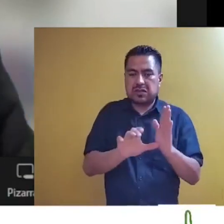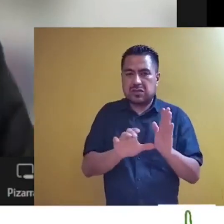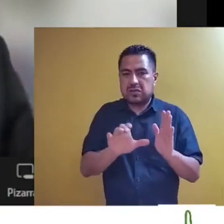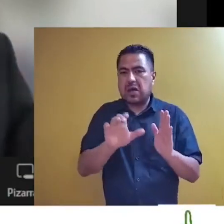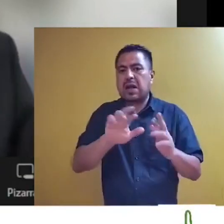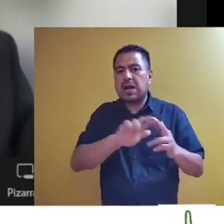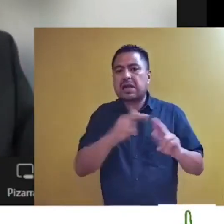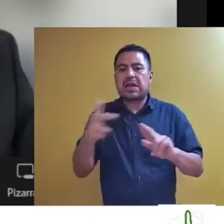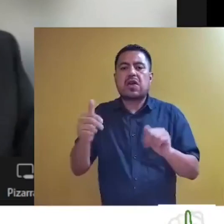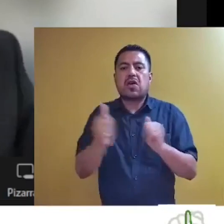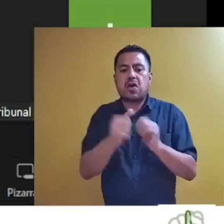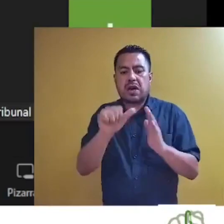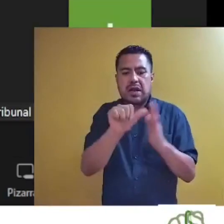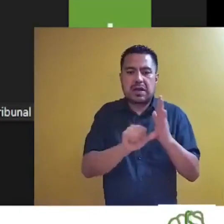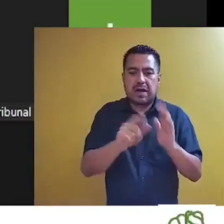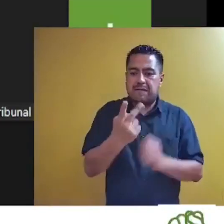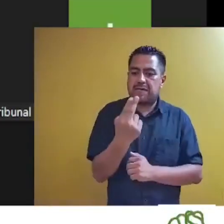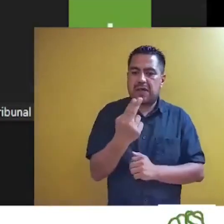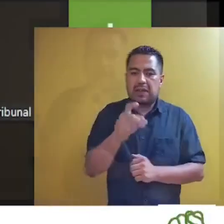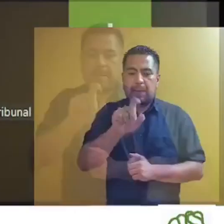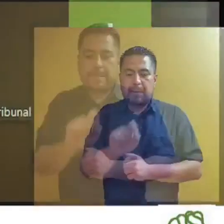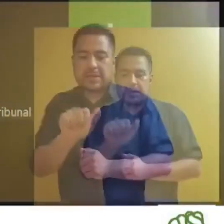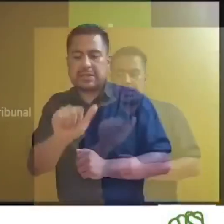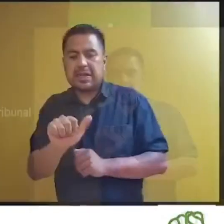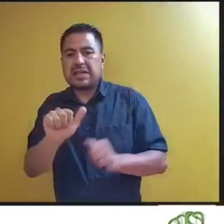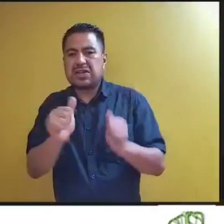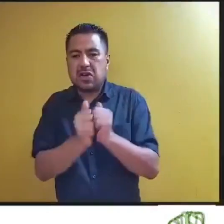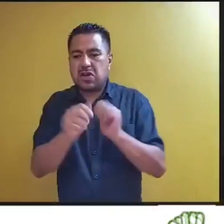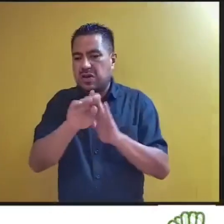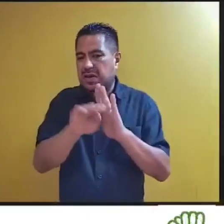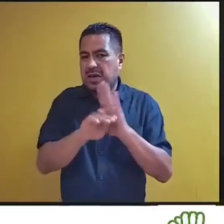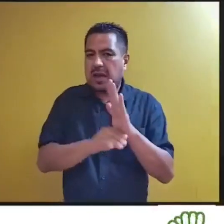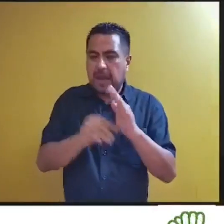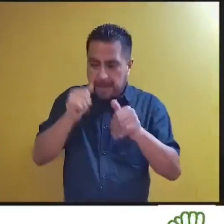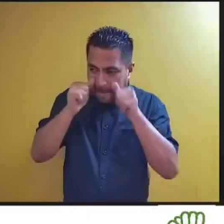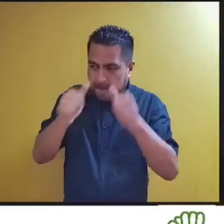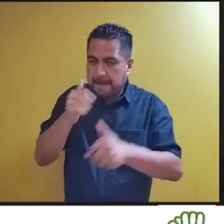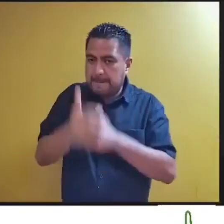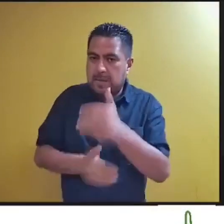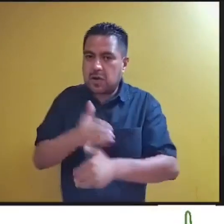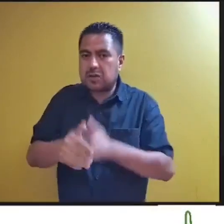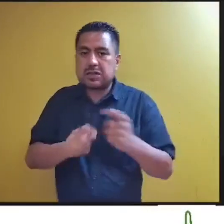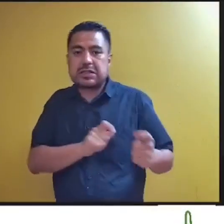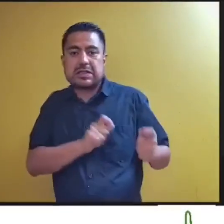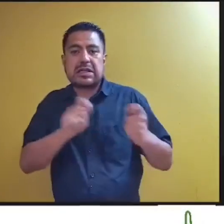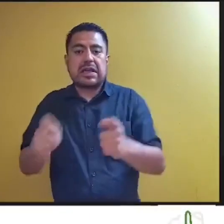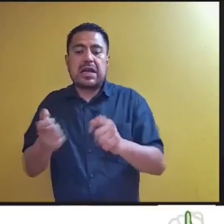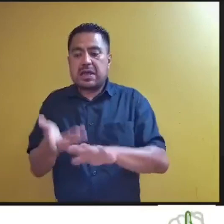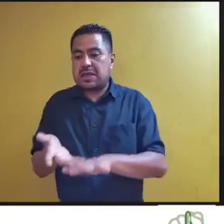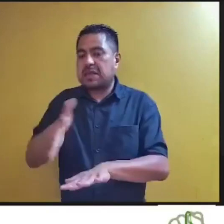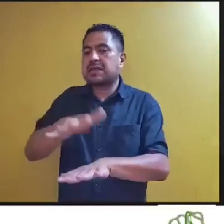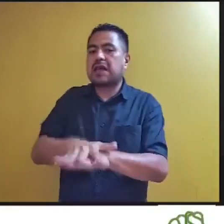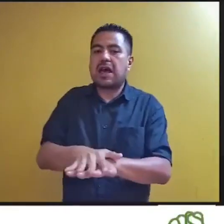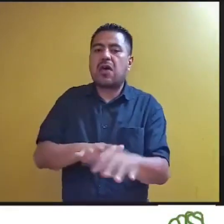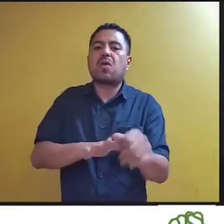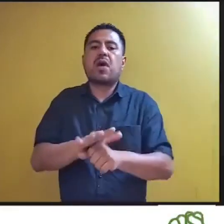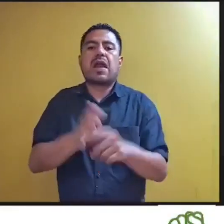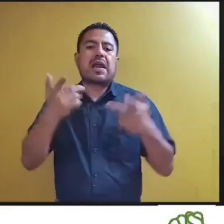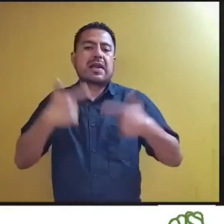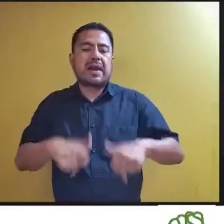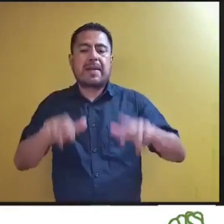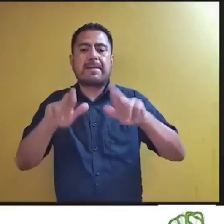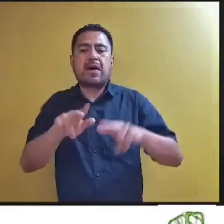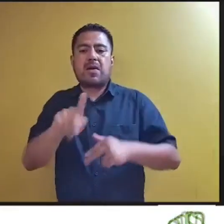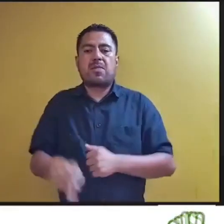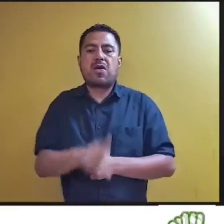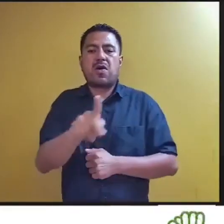en relación con el artículo 25 y 26 de los lineamientos para atender el procedimiento de la designación e integración de la representación de